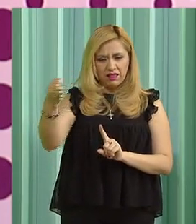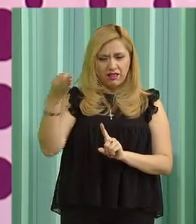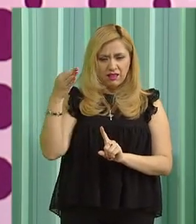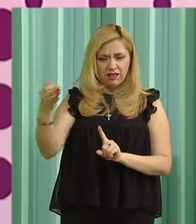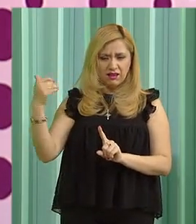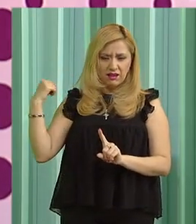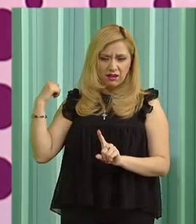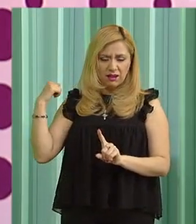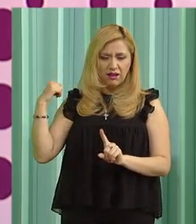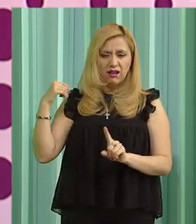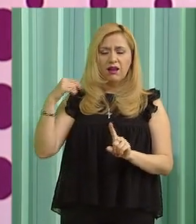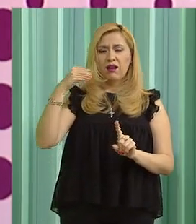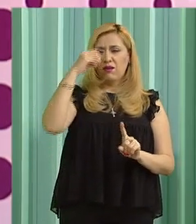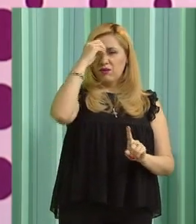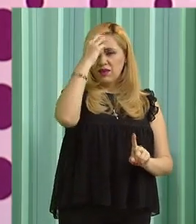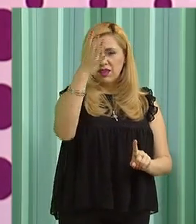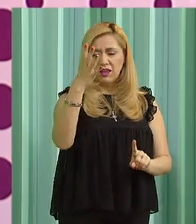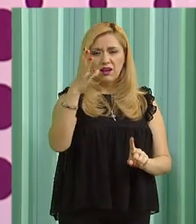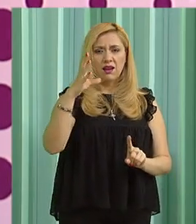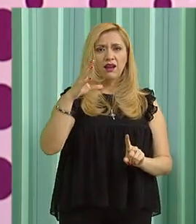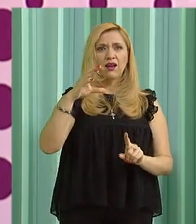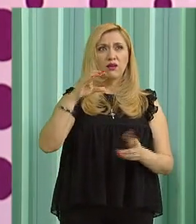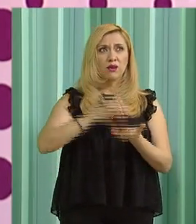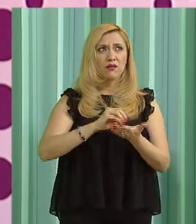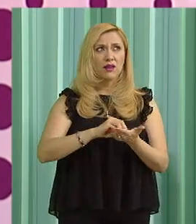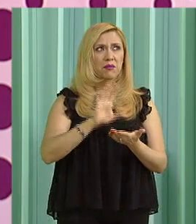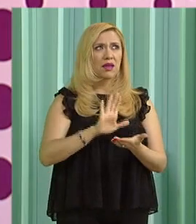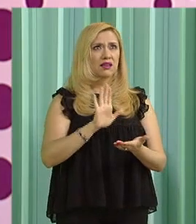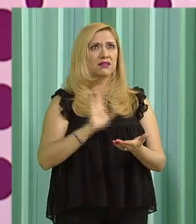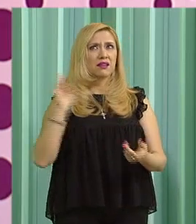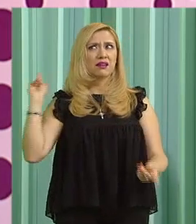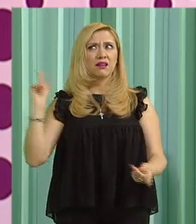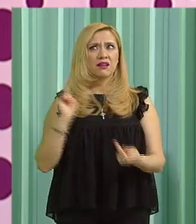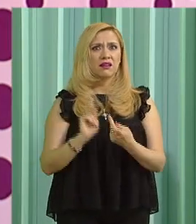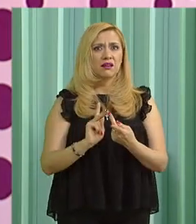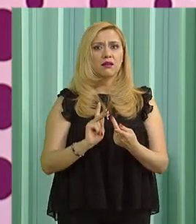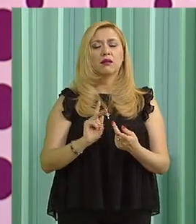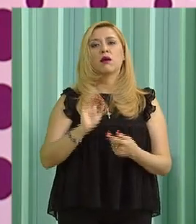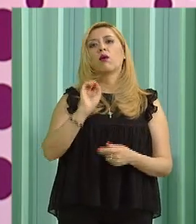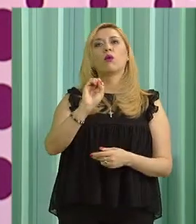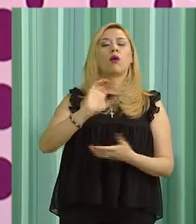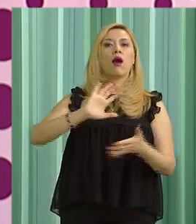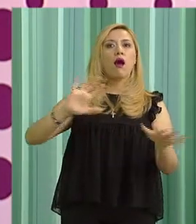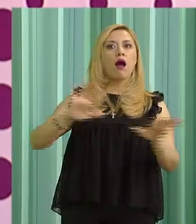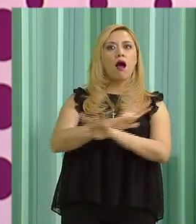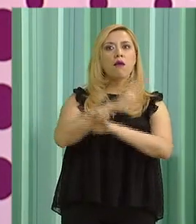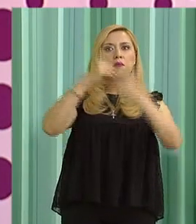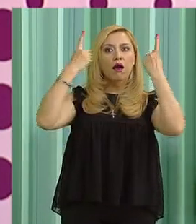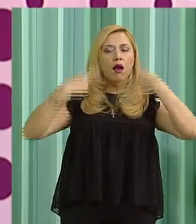no. Hay alteraciones en la personalidad,